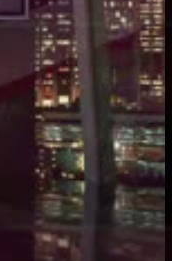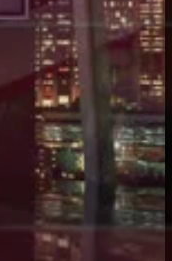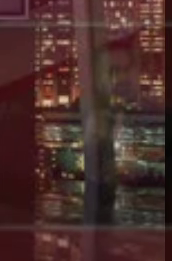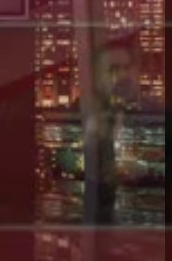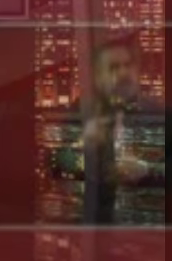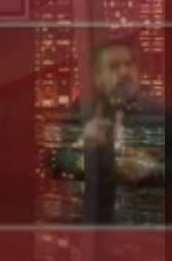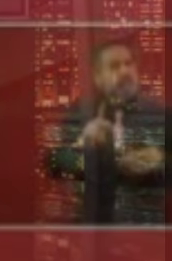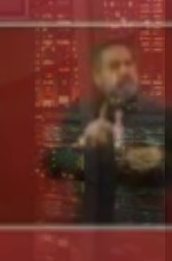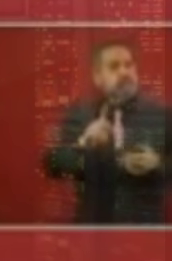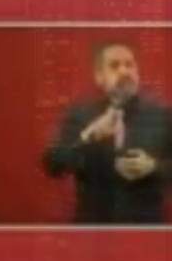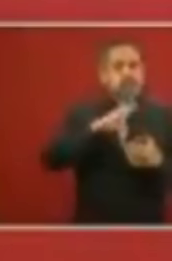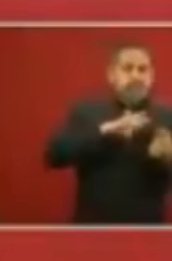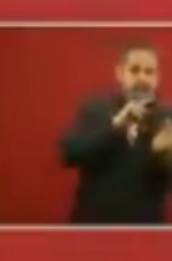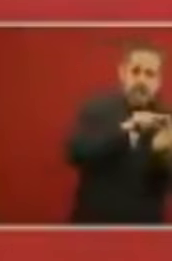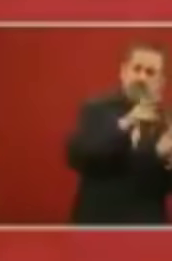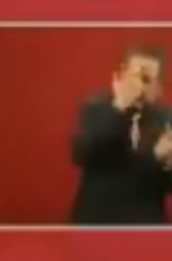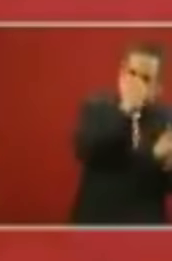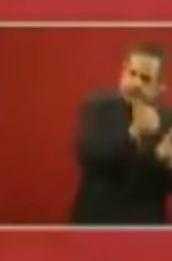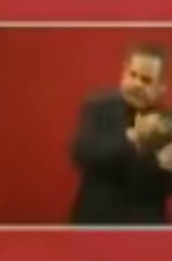otra vertiente